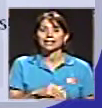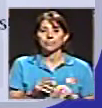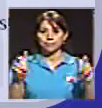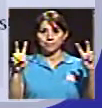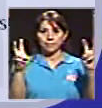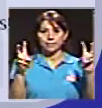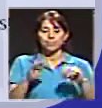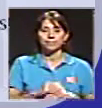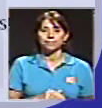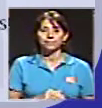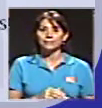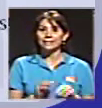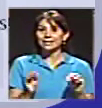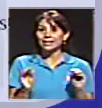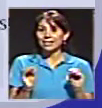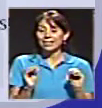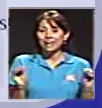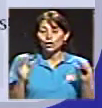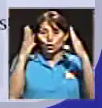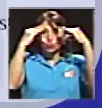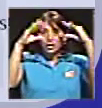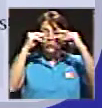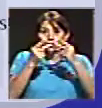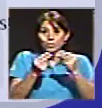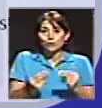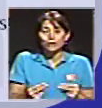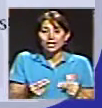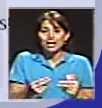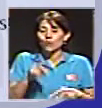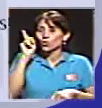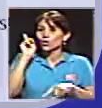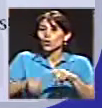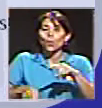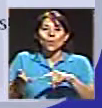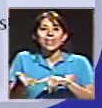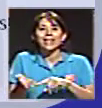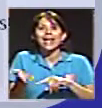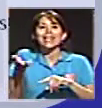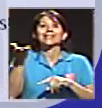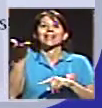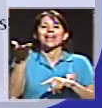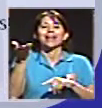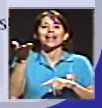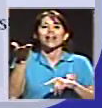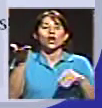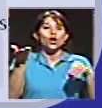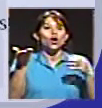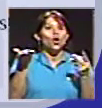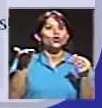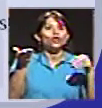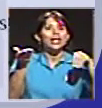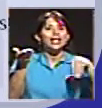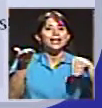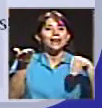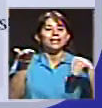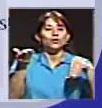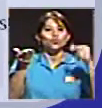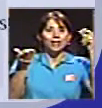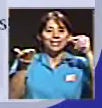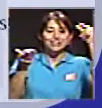ningún momento los gastos presupuestarios pueden exceder los ingresos probables del Estado. El